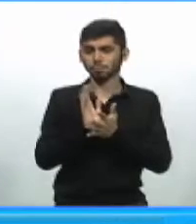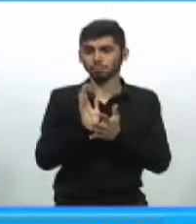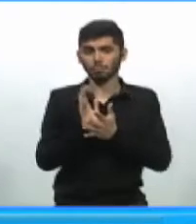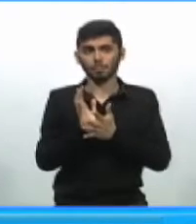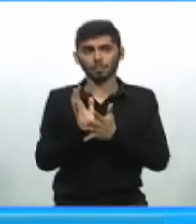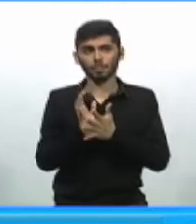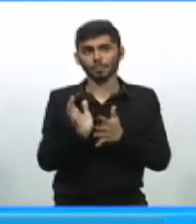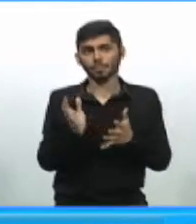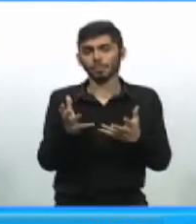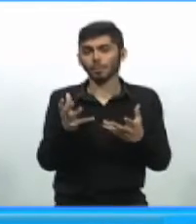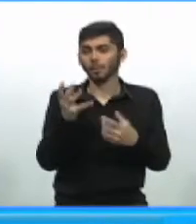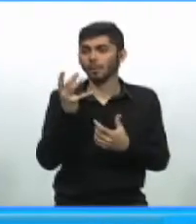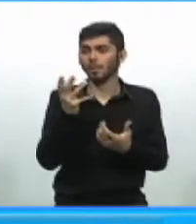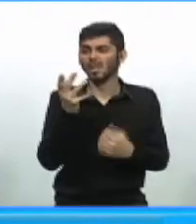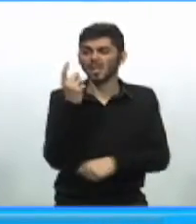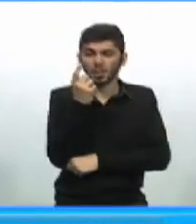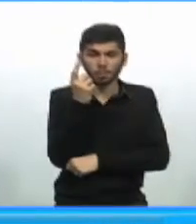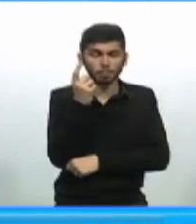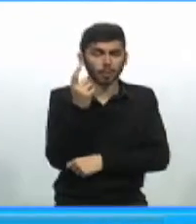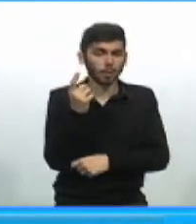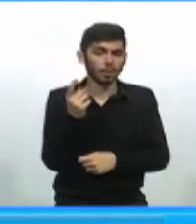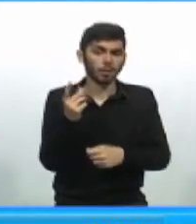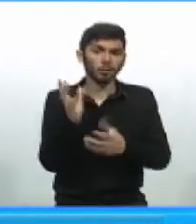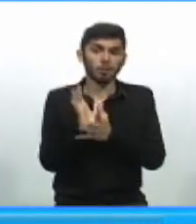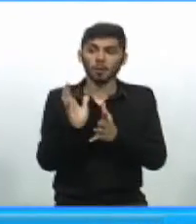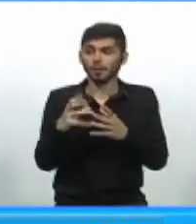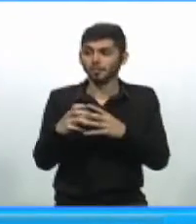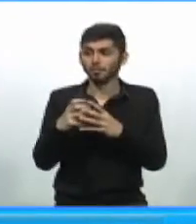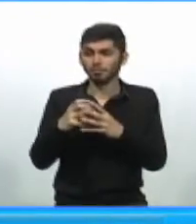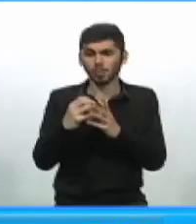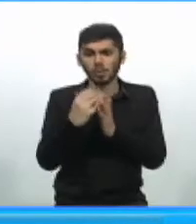equipo más modesto, uno de los dos o tres más modestos de la primera división, que